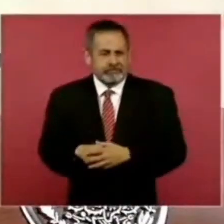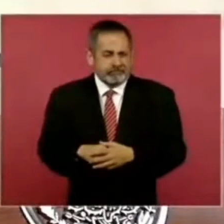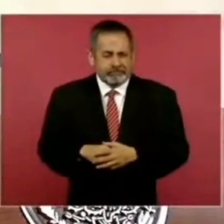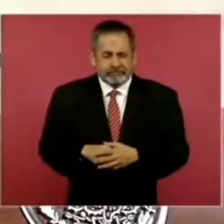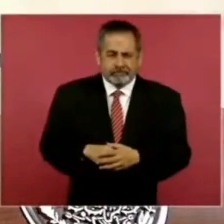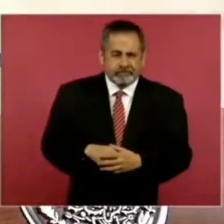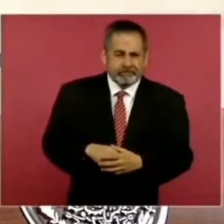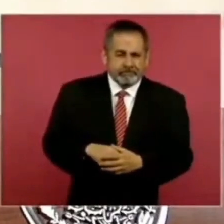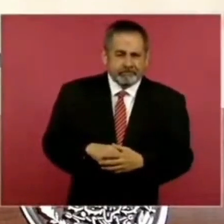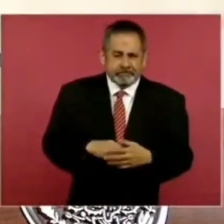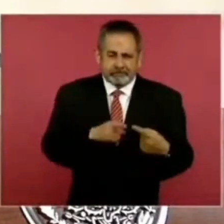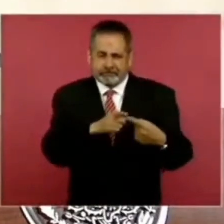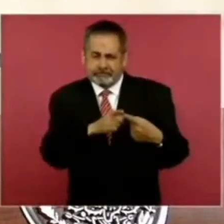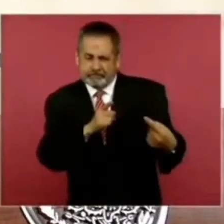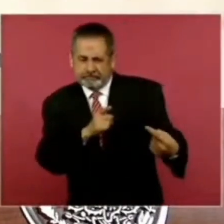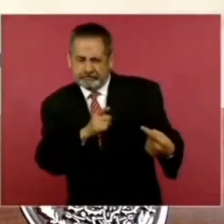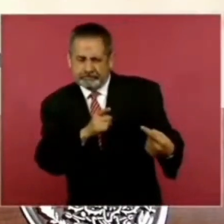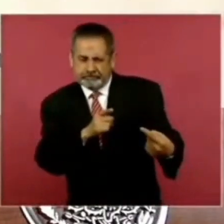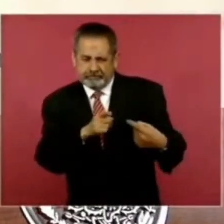potenciales opositores.